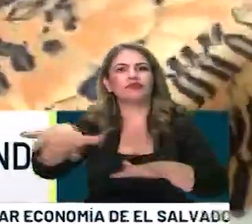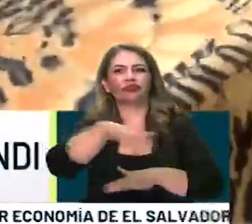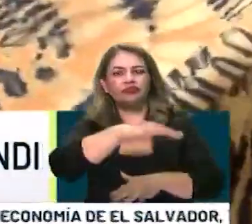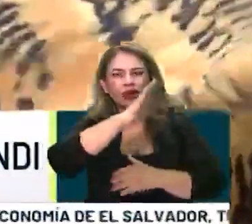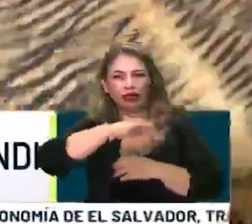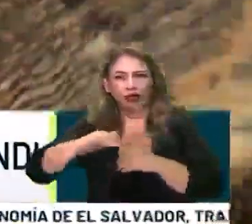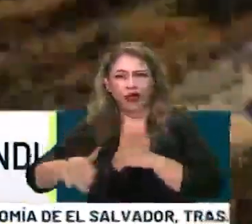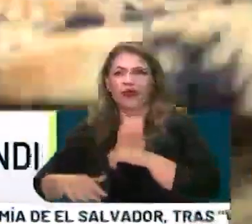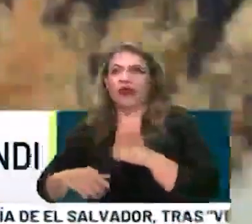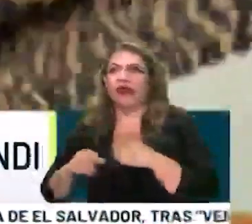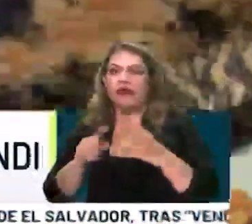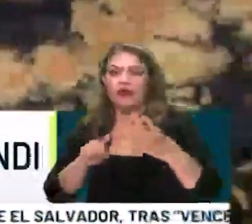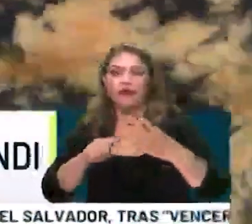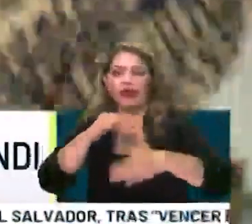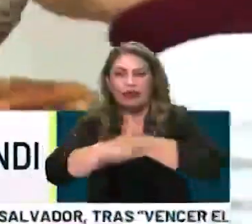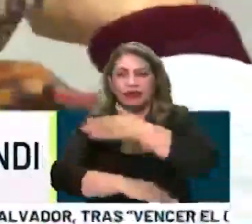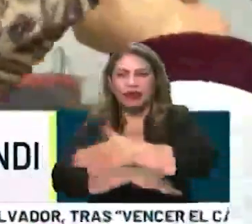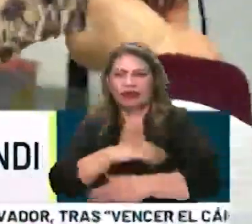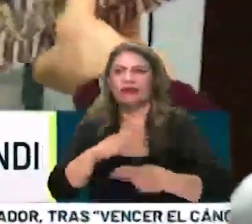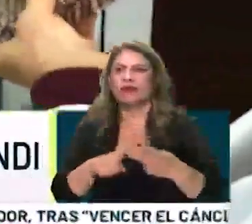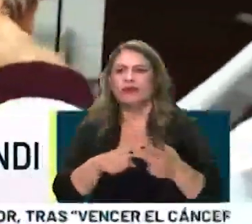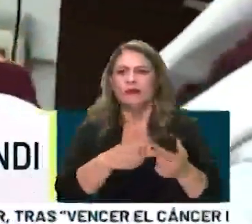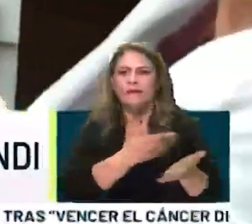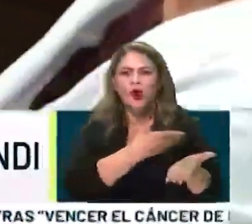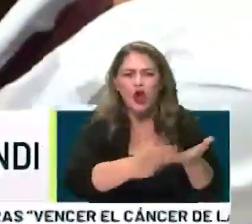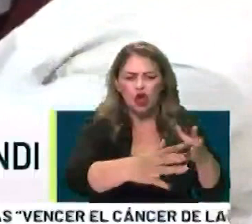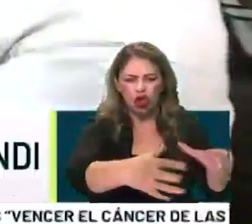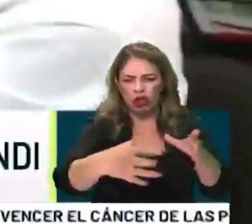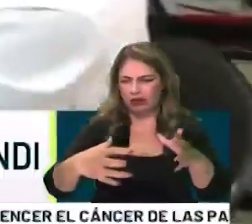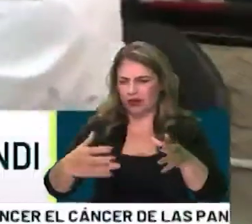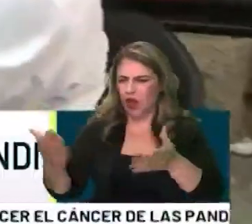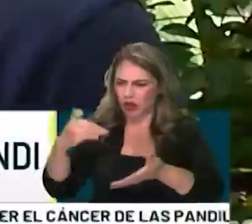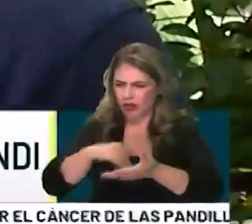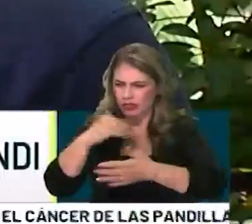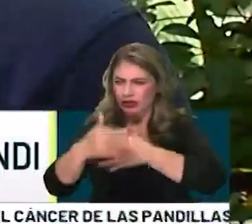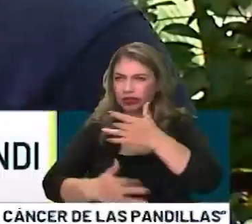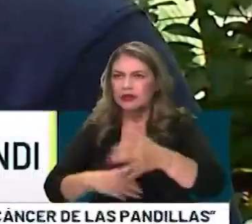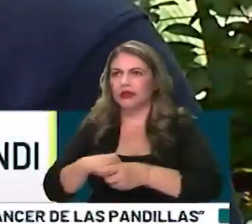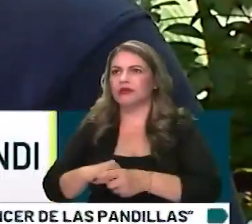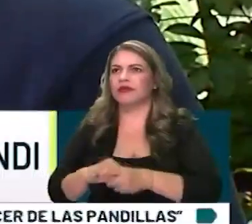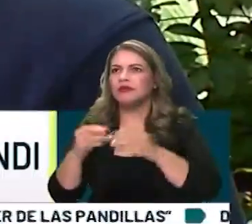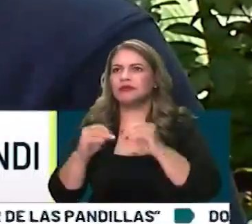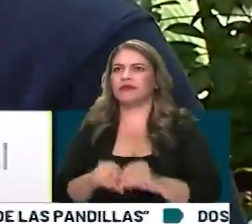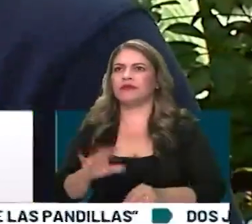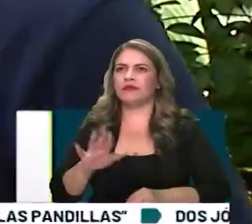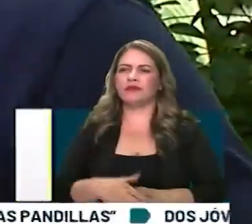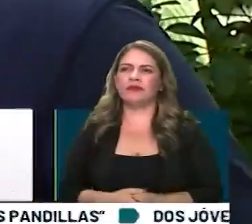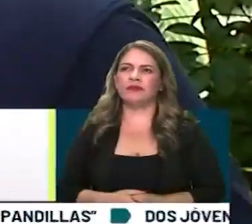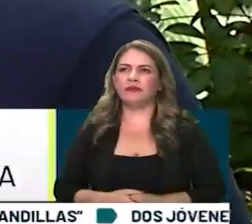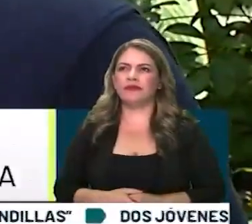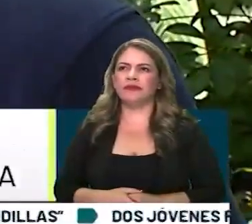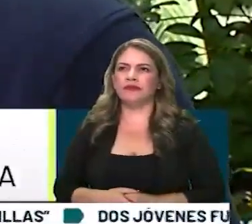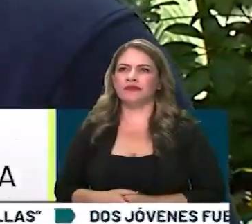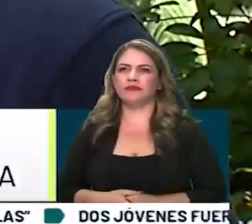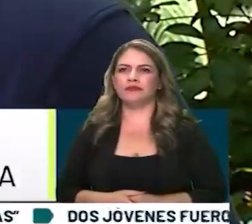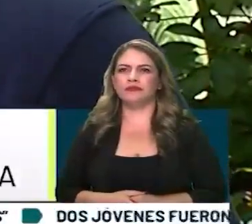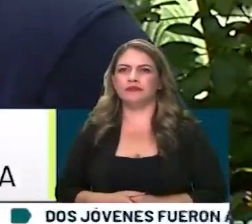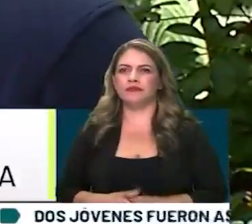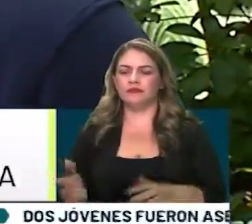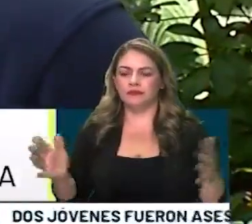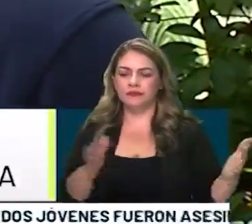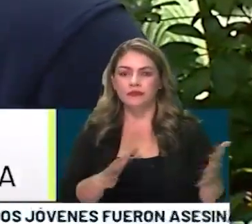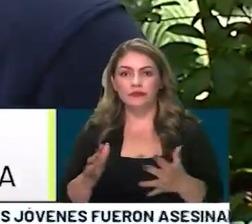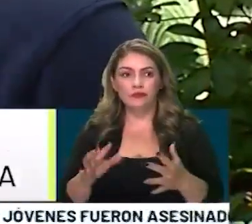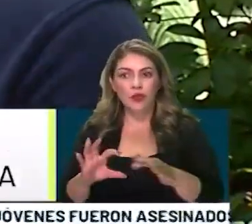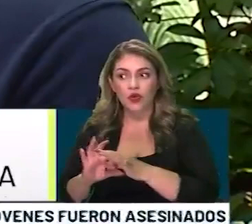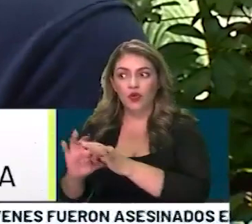textil por la reutilización de productos biodegradables en prendas de vestir esa Unión Y esa capacidad de articulación la que